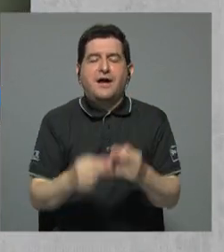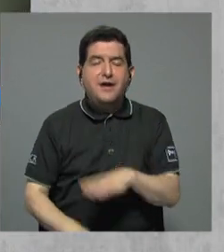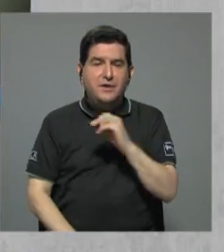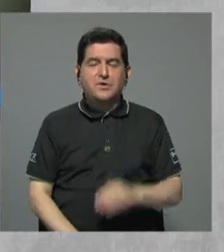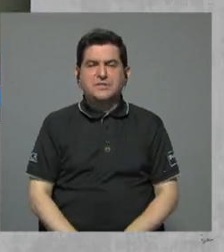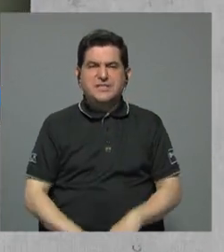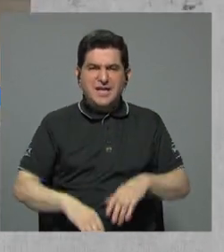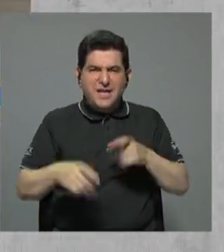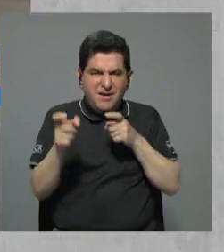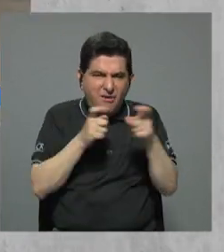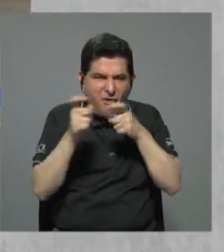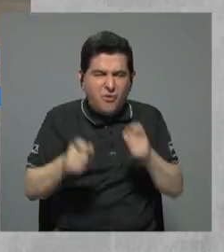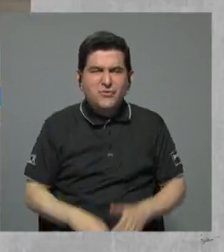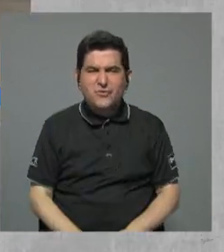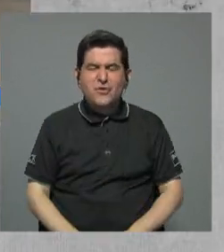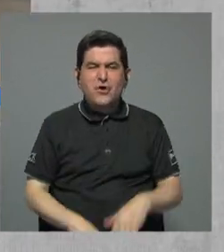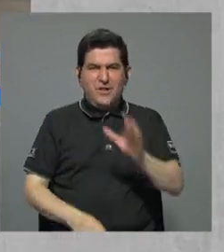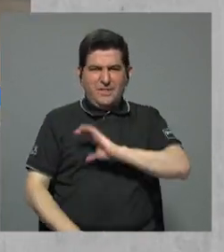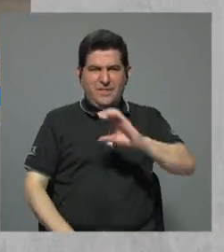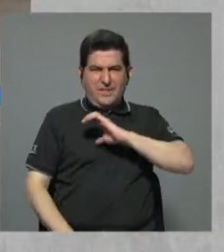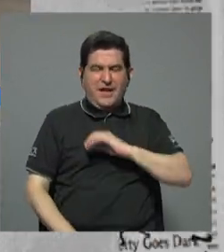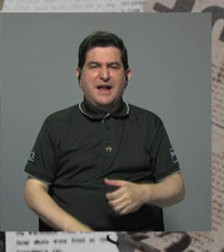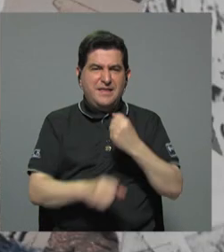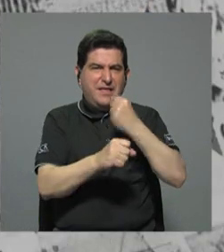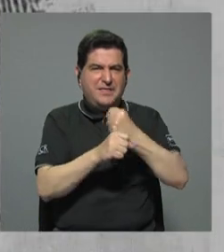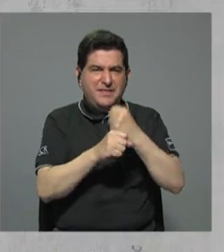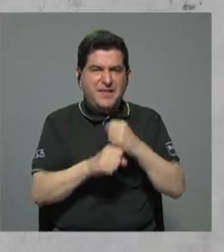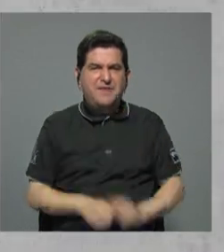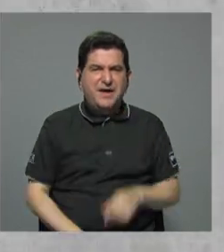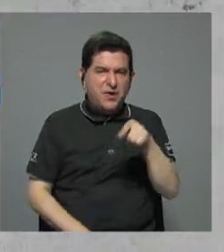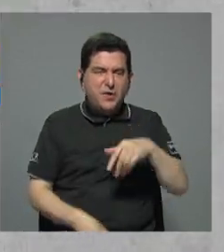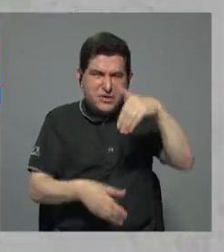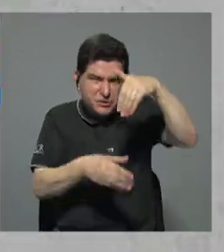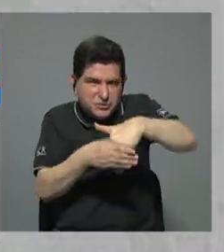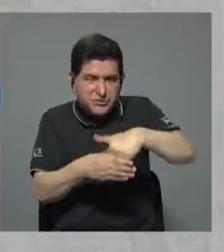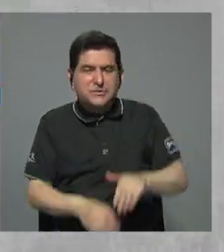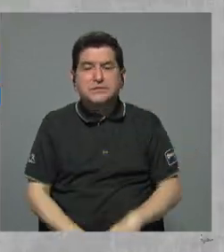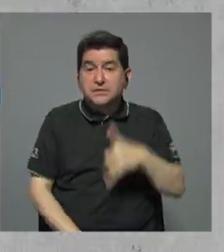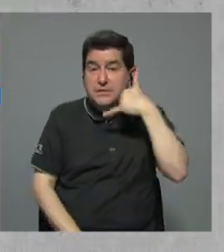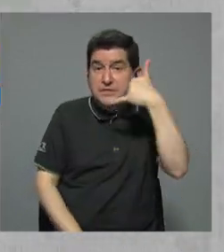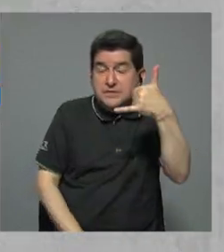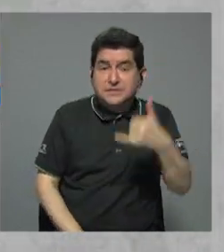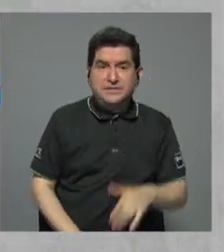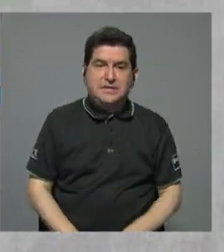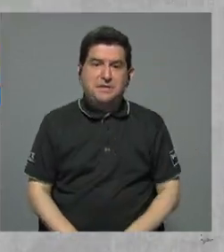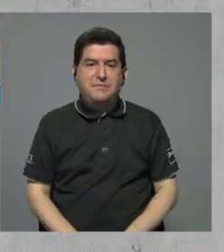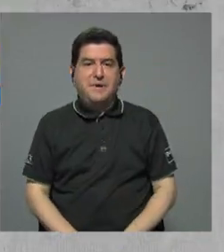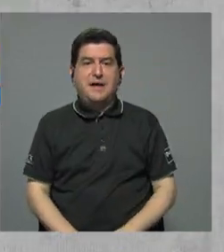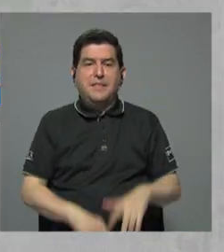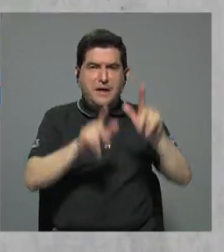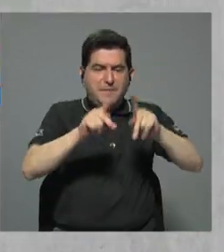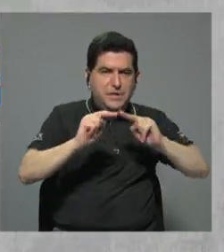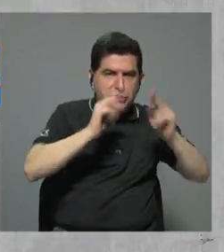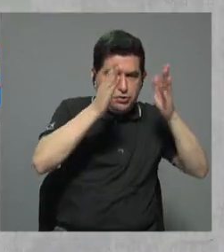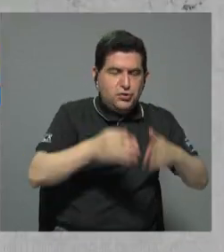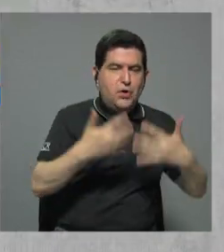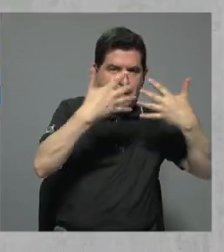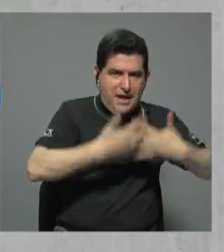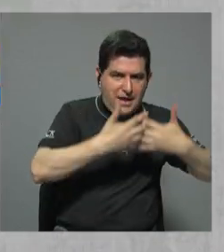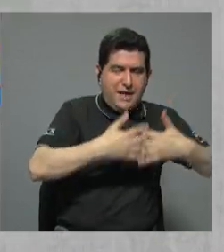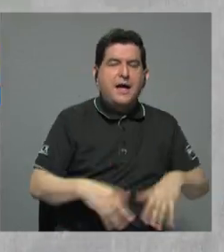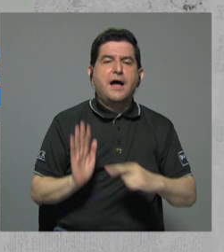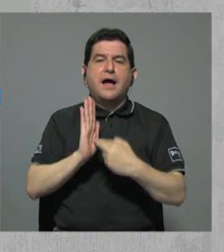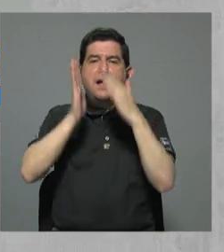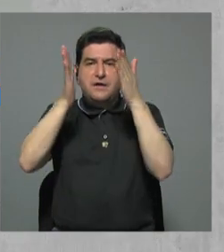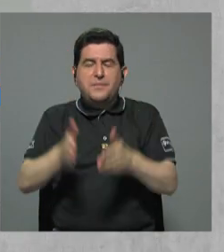activa manipulación de los controles de calidad de las obras el expediente incluye una llamada telefónica entre el intermediario de las constructoras y un